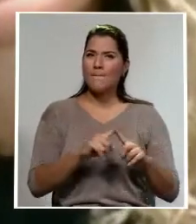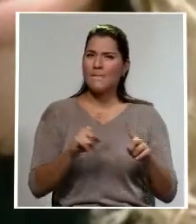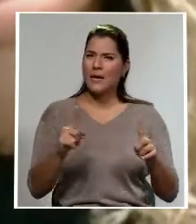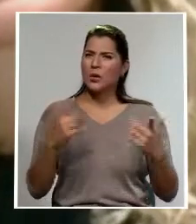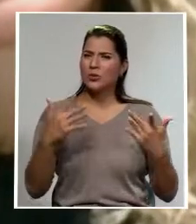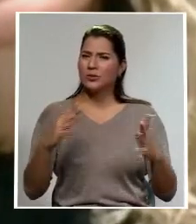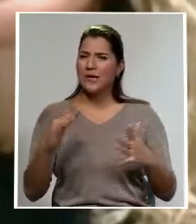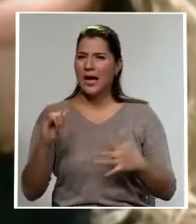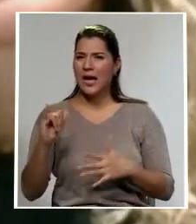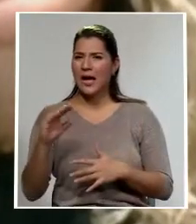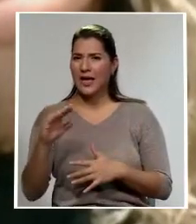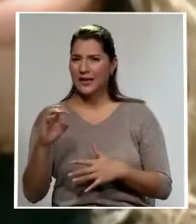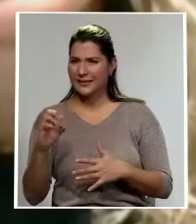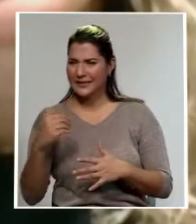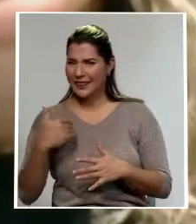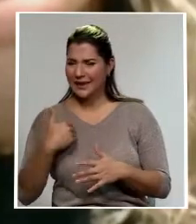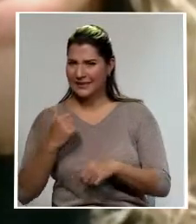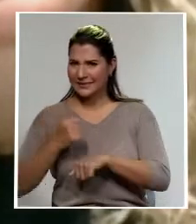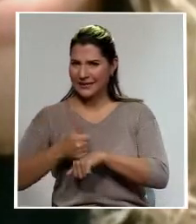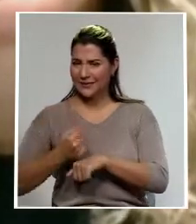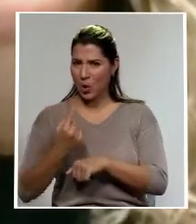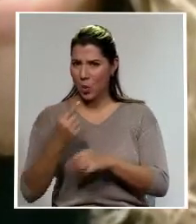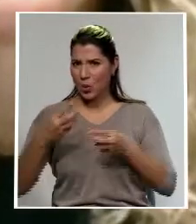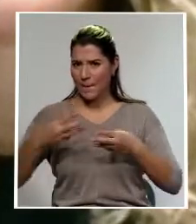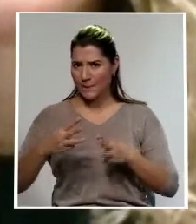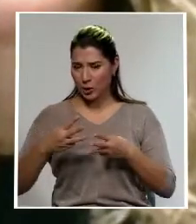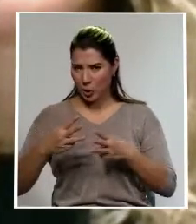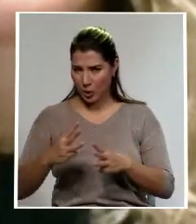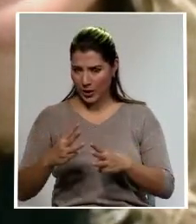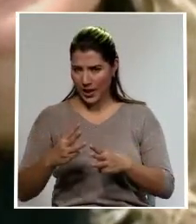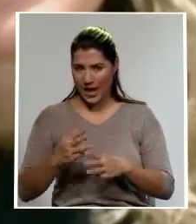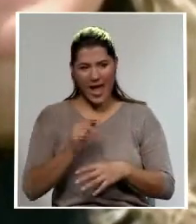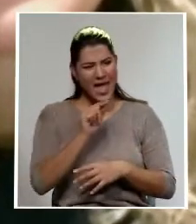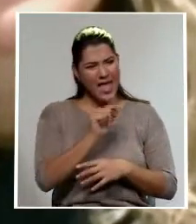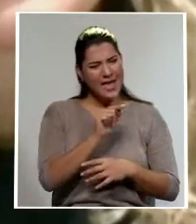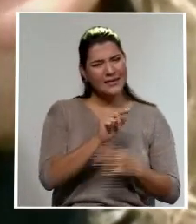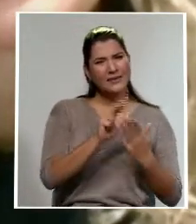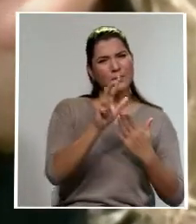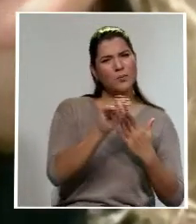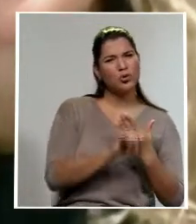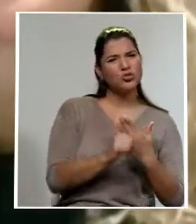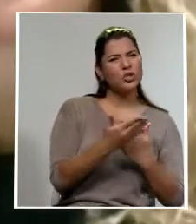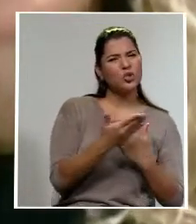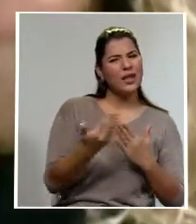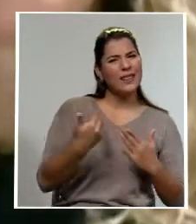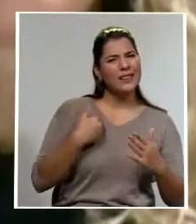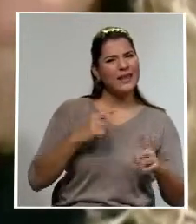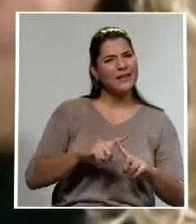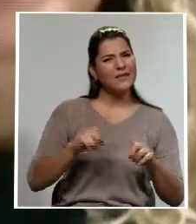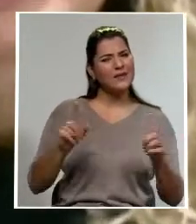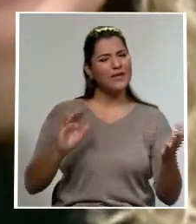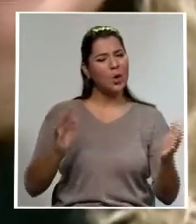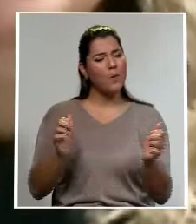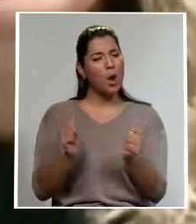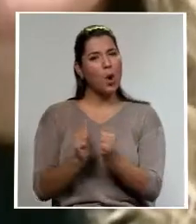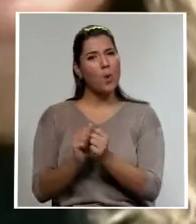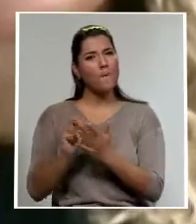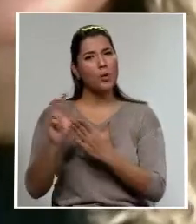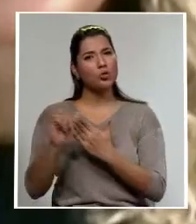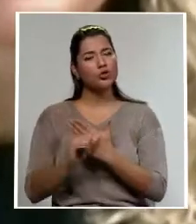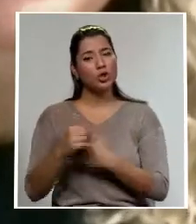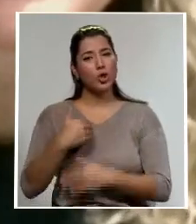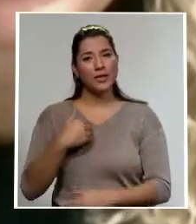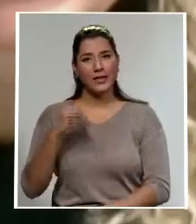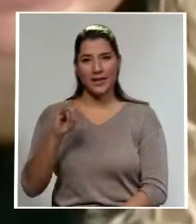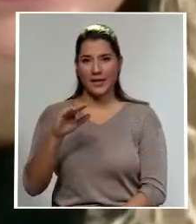ICE ya tiene un mecanismo. ¿Qué cambia el proyecto de lo que ya tiene habilitado el ICE? Vamos a ver,